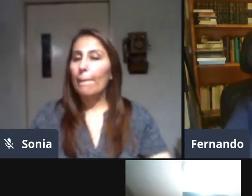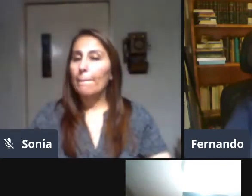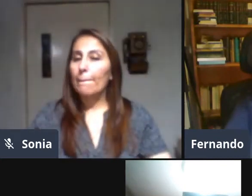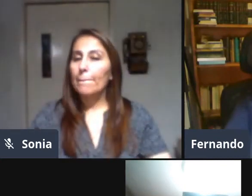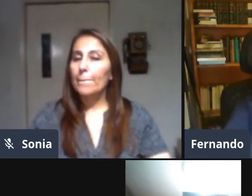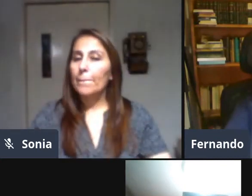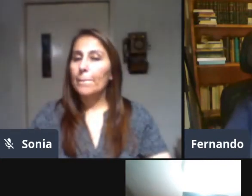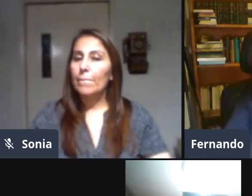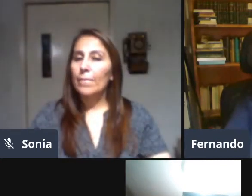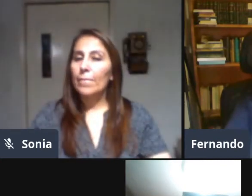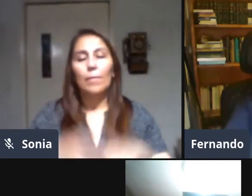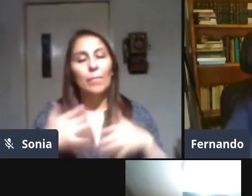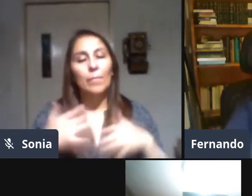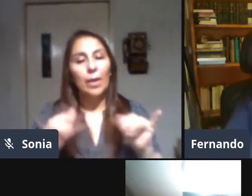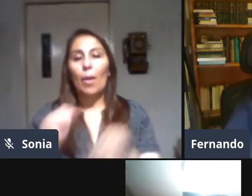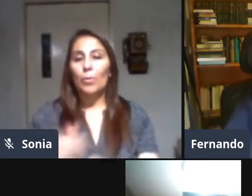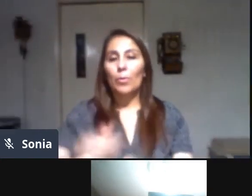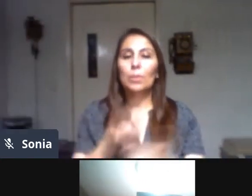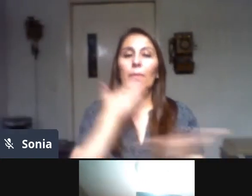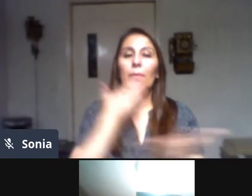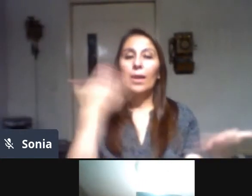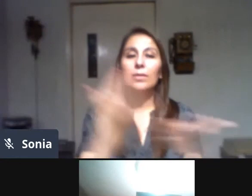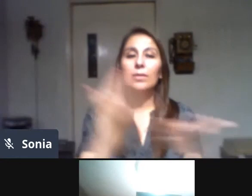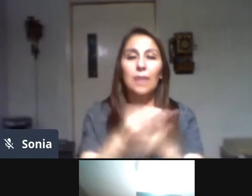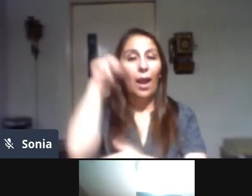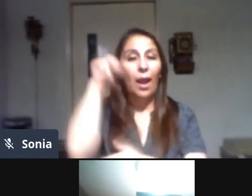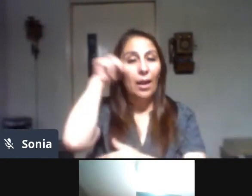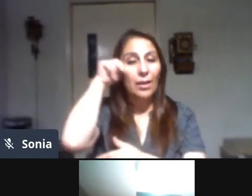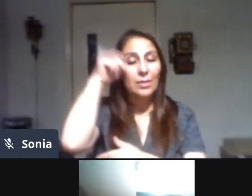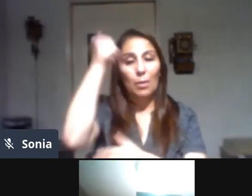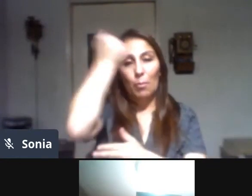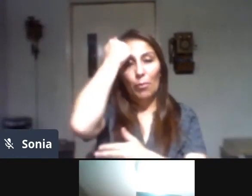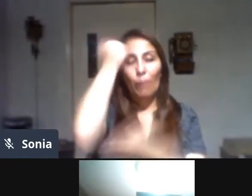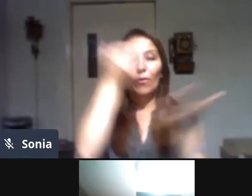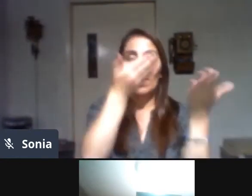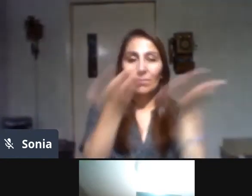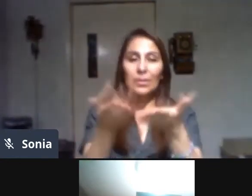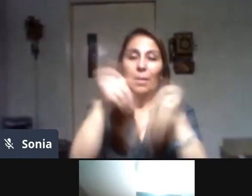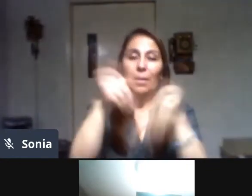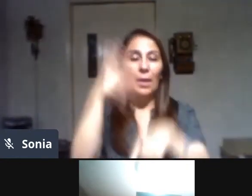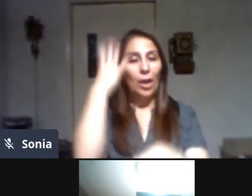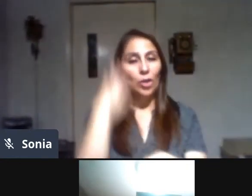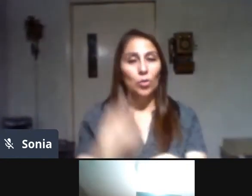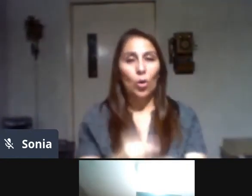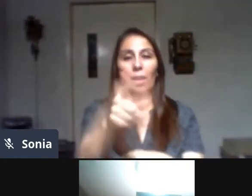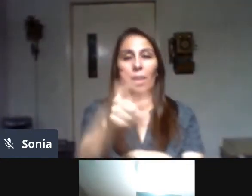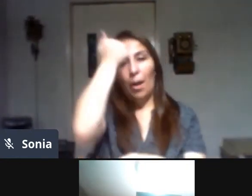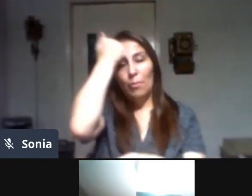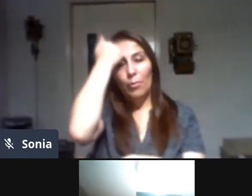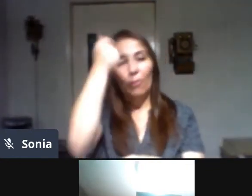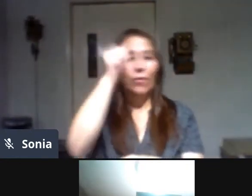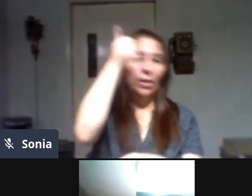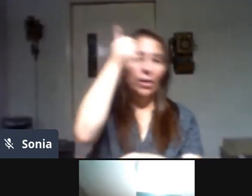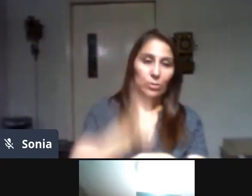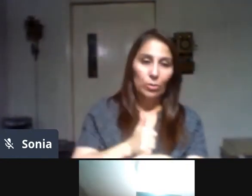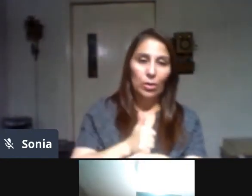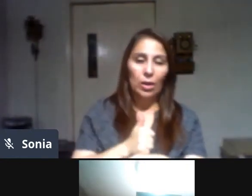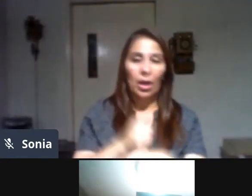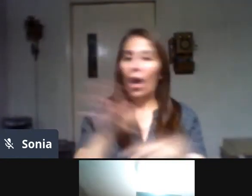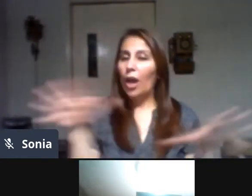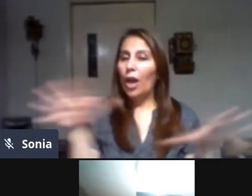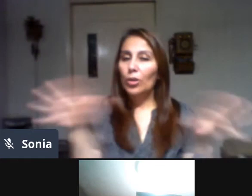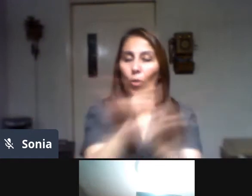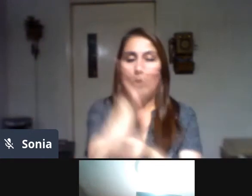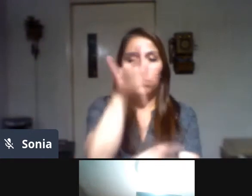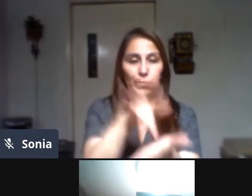agradecerle a la nuevamente a la propia sonia por por estar allí porque pues nos ayudan